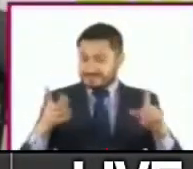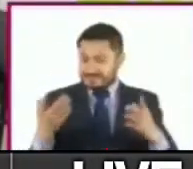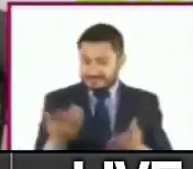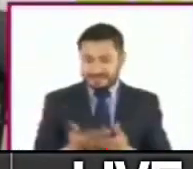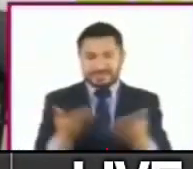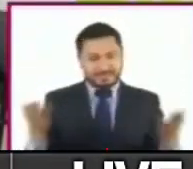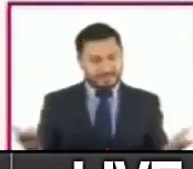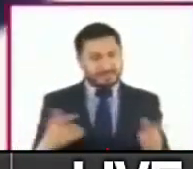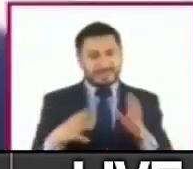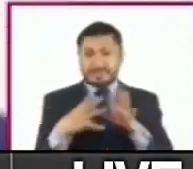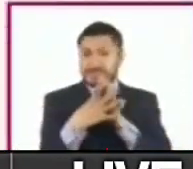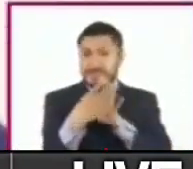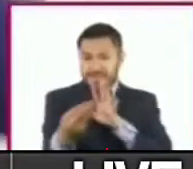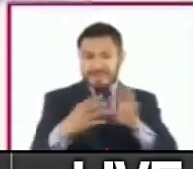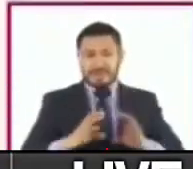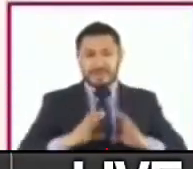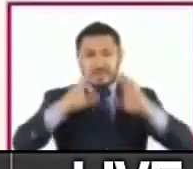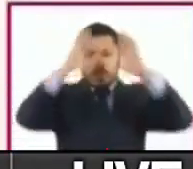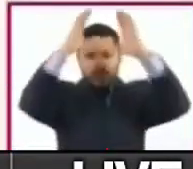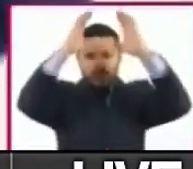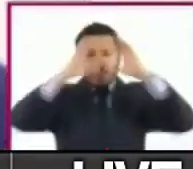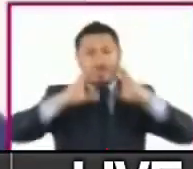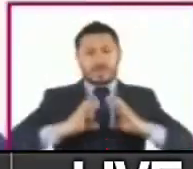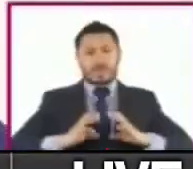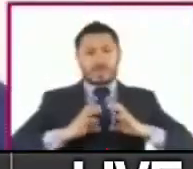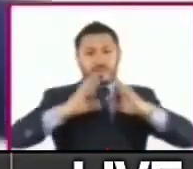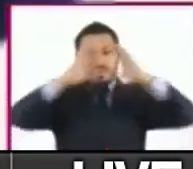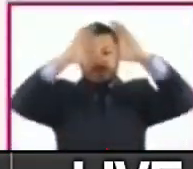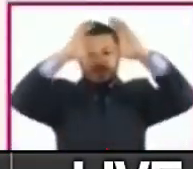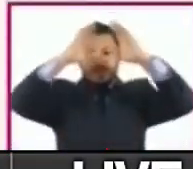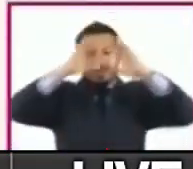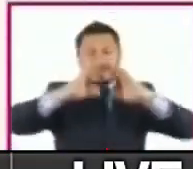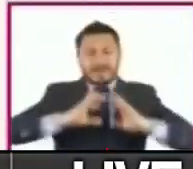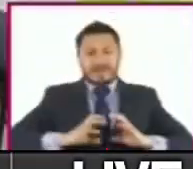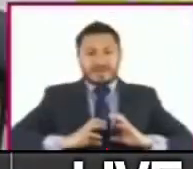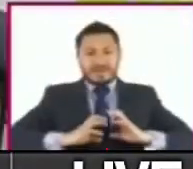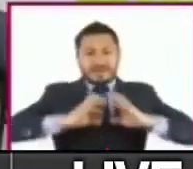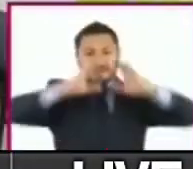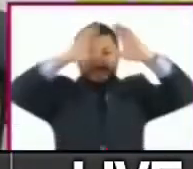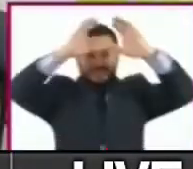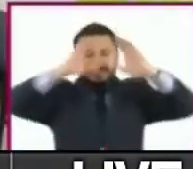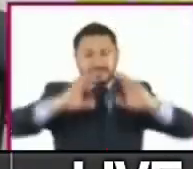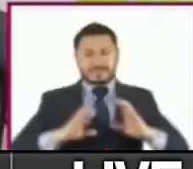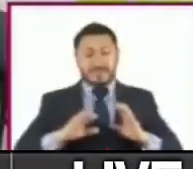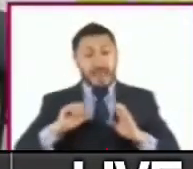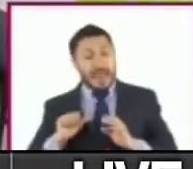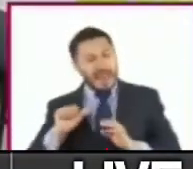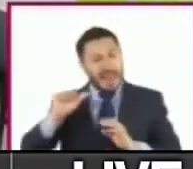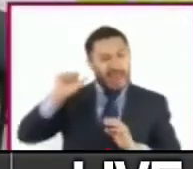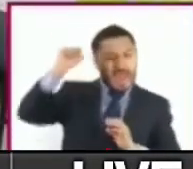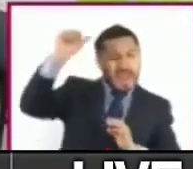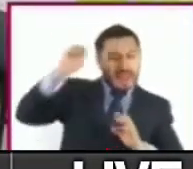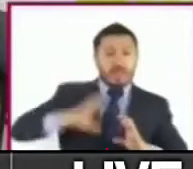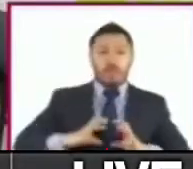Vamos. Empezamos. 1, 2, 3,